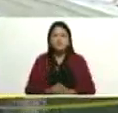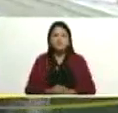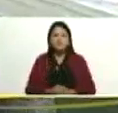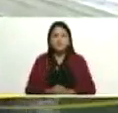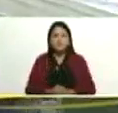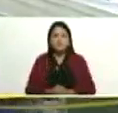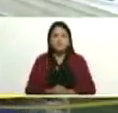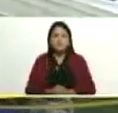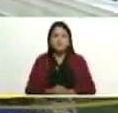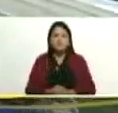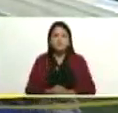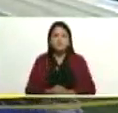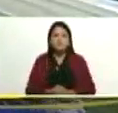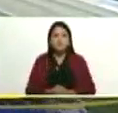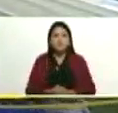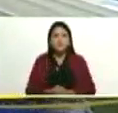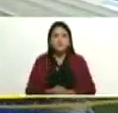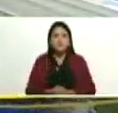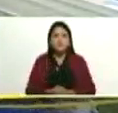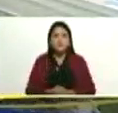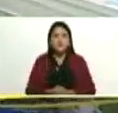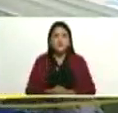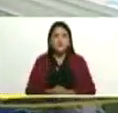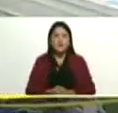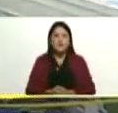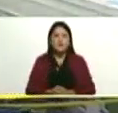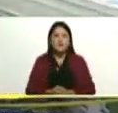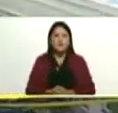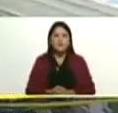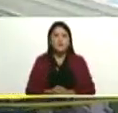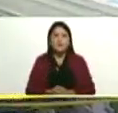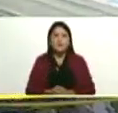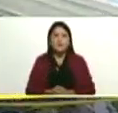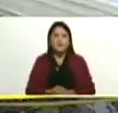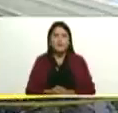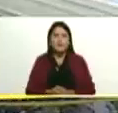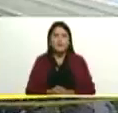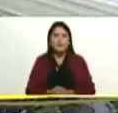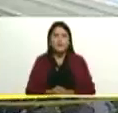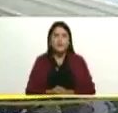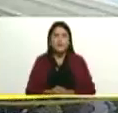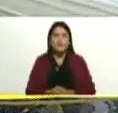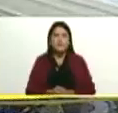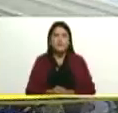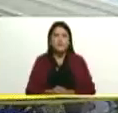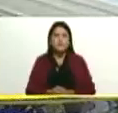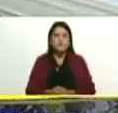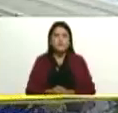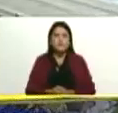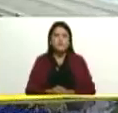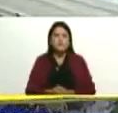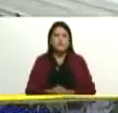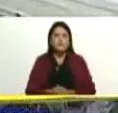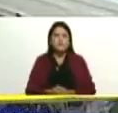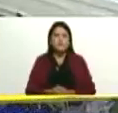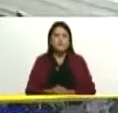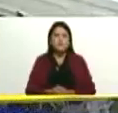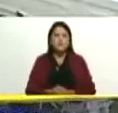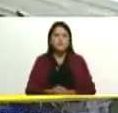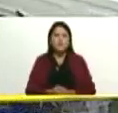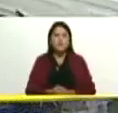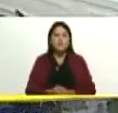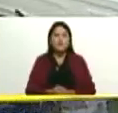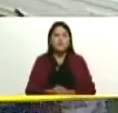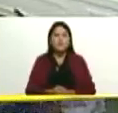pluripolar, de un mundo donde todos podamos vernos en términos de igualdad, de un